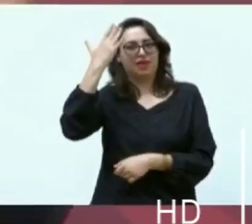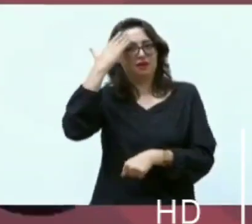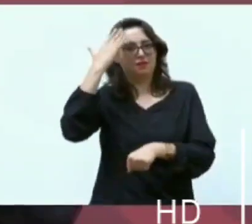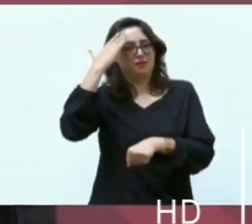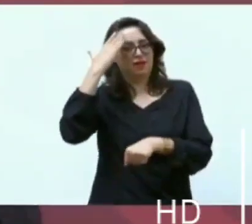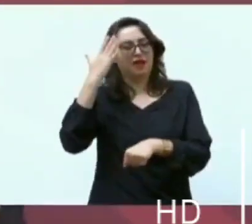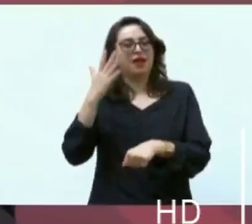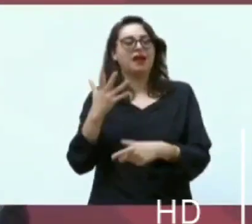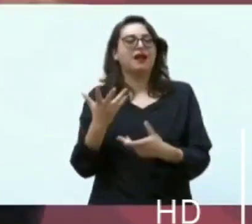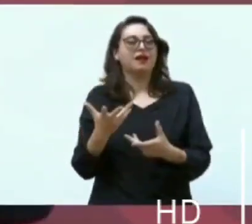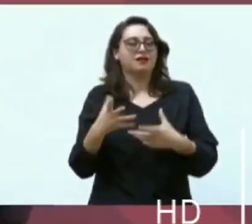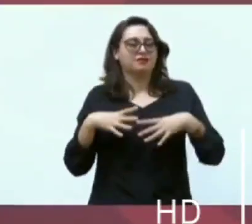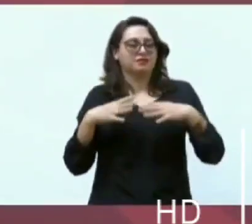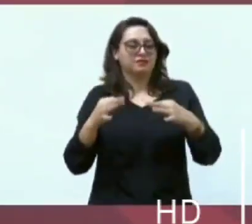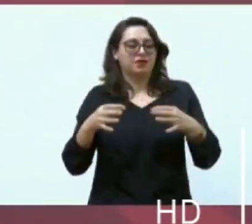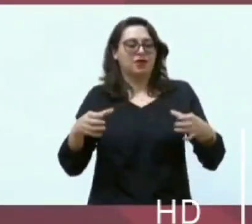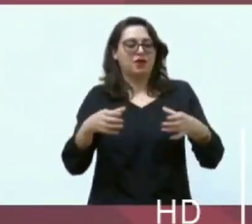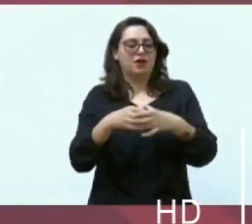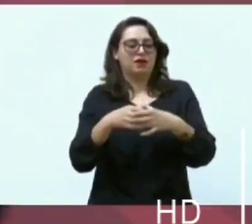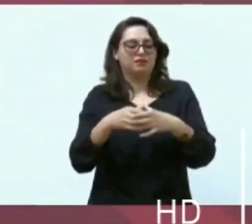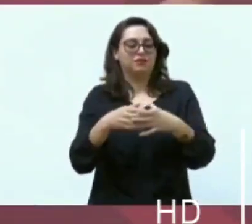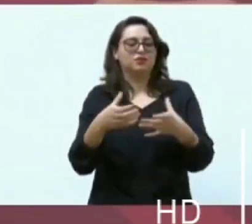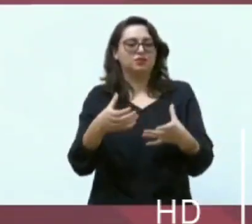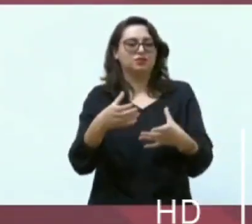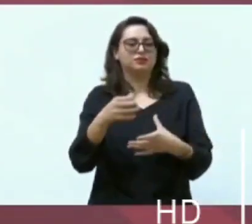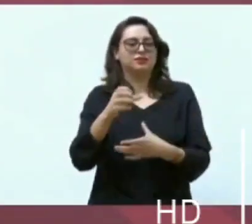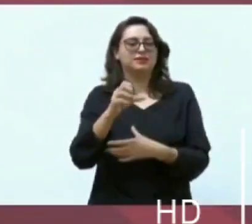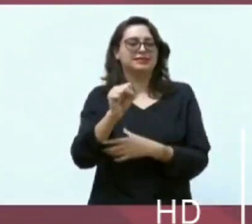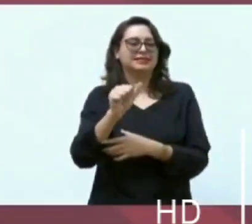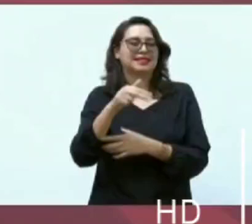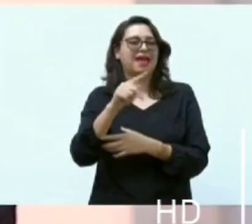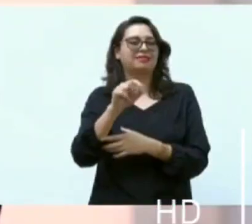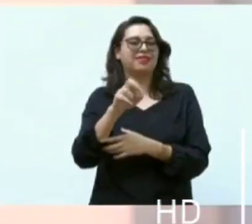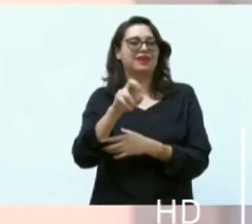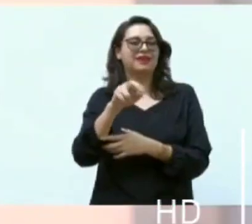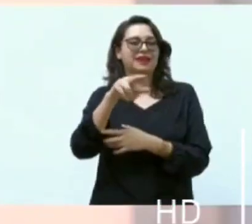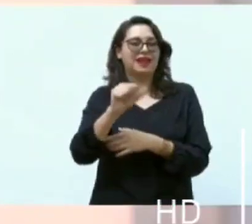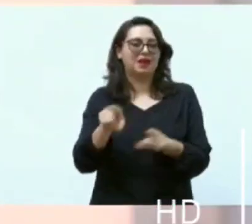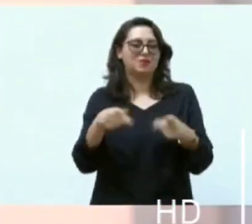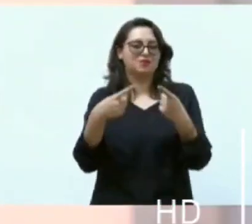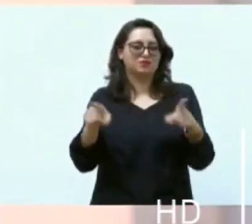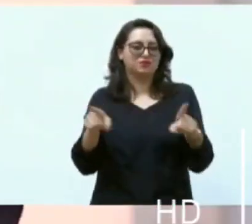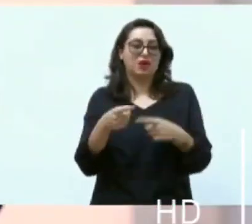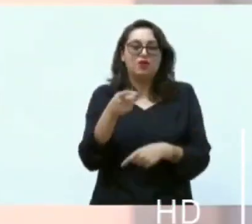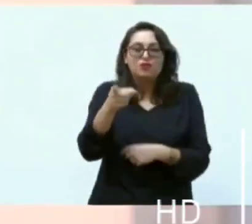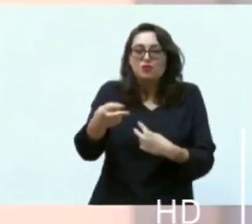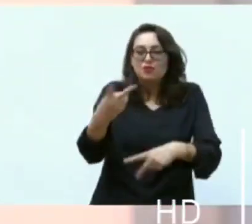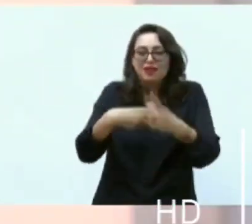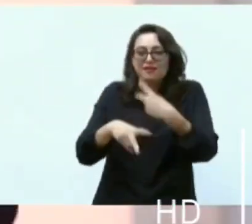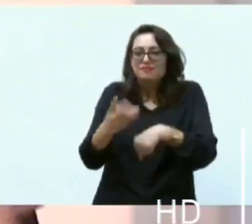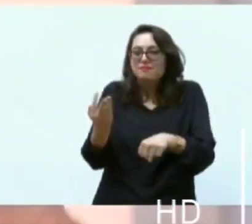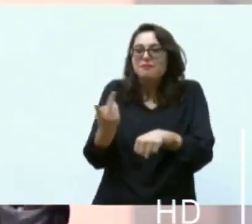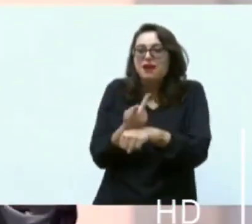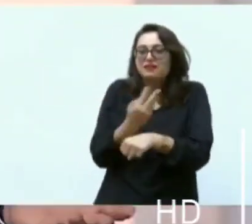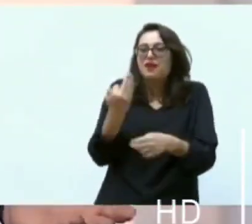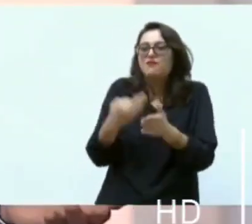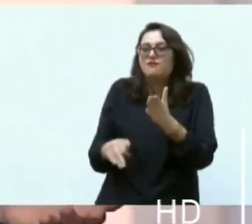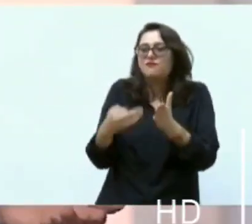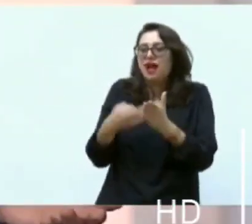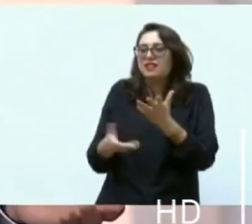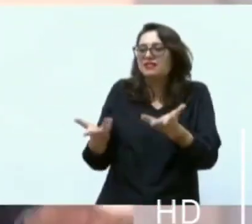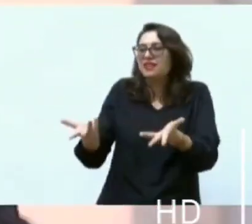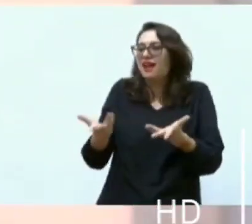que se llamaba así, la Santanera. Entonces nada más faltó que trajeras a la Santanera, porque cómo te